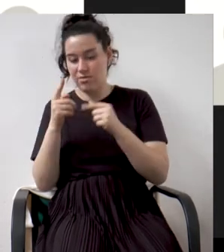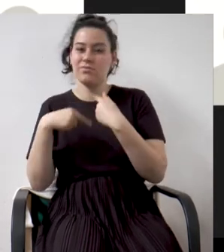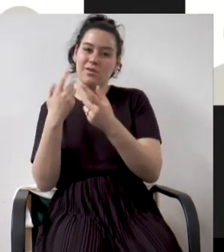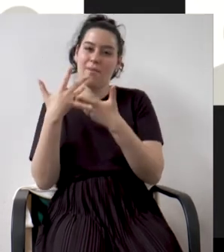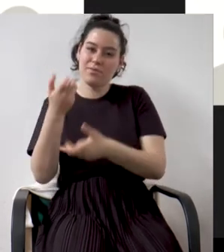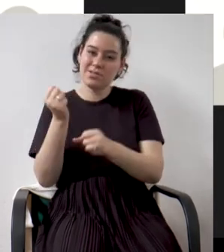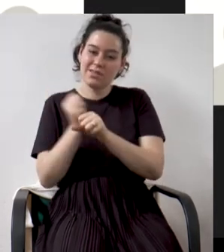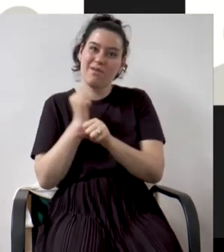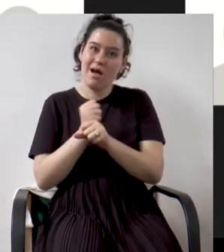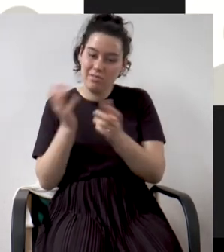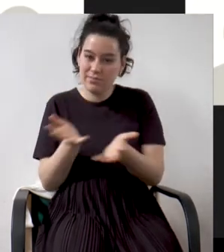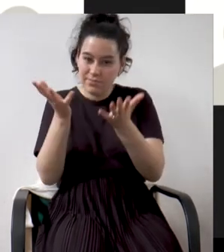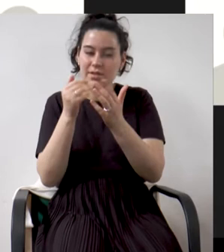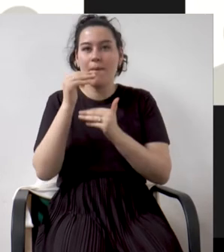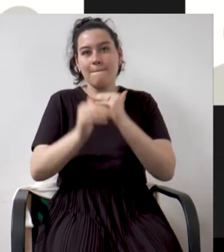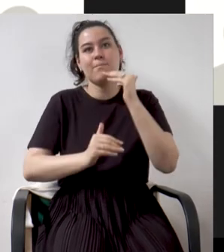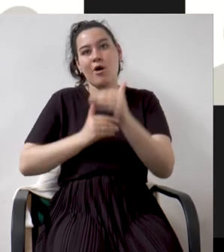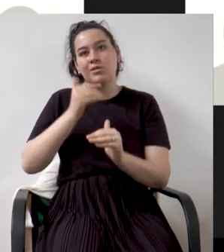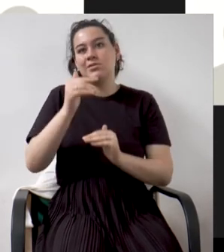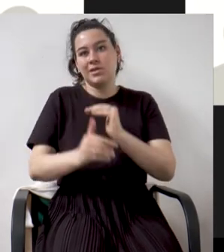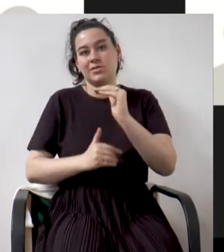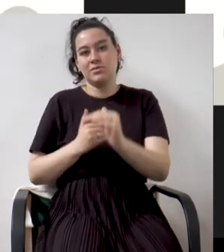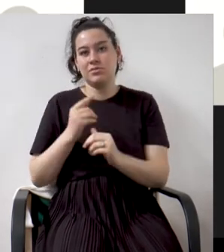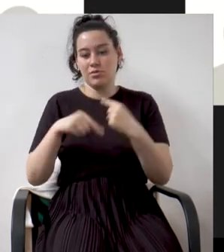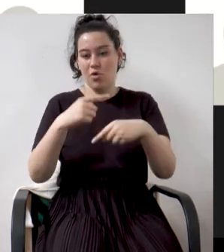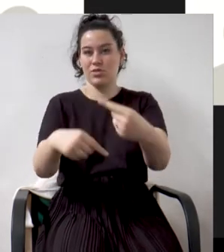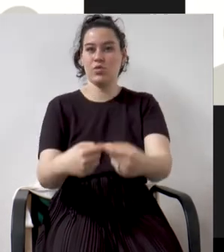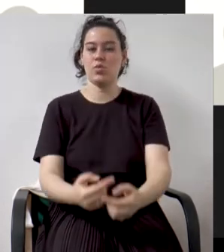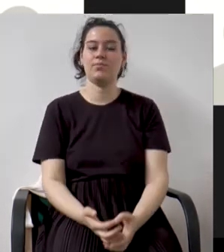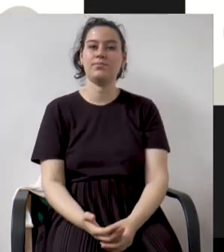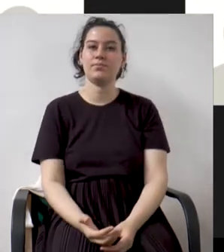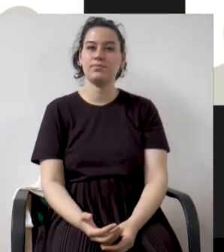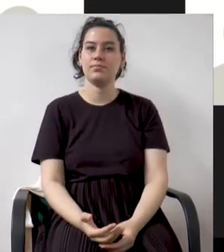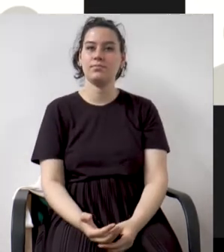y bueno, digamos que es un proceso que continúa.